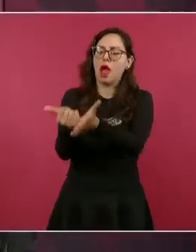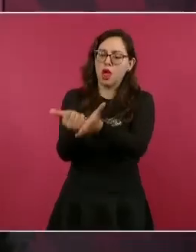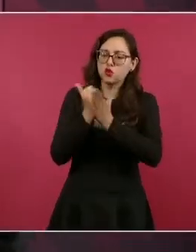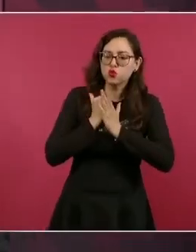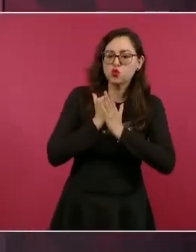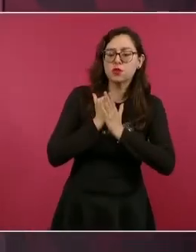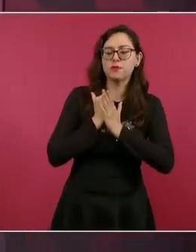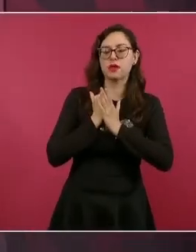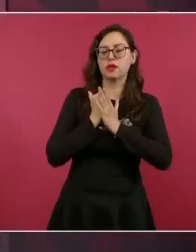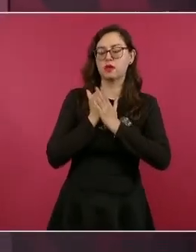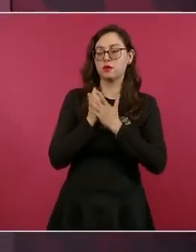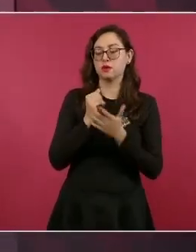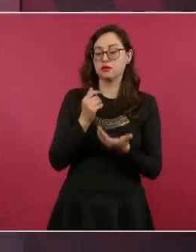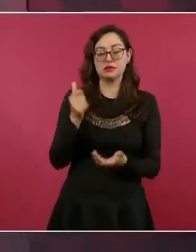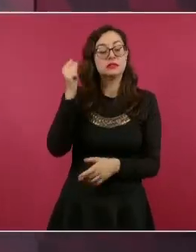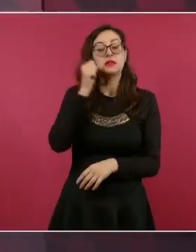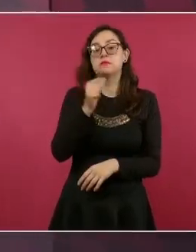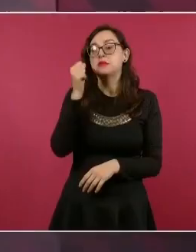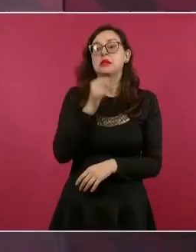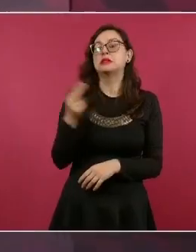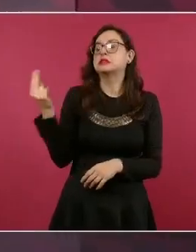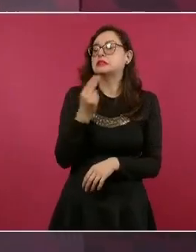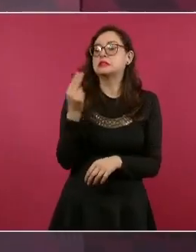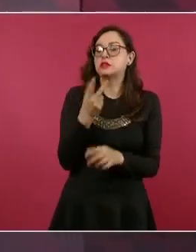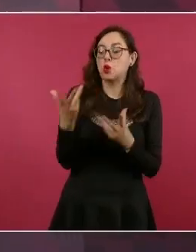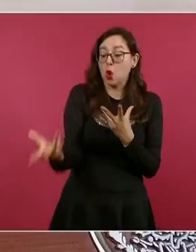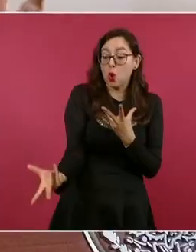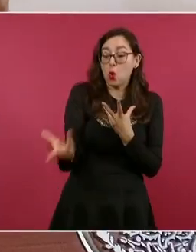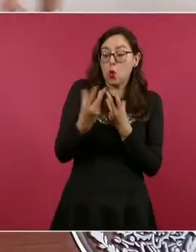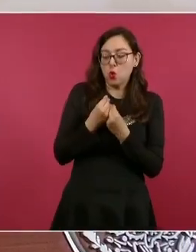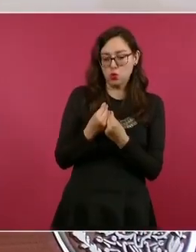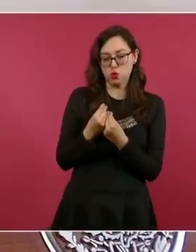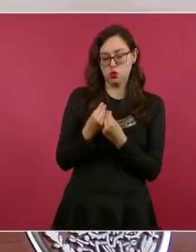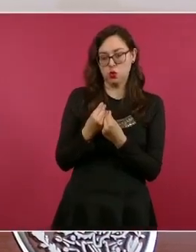que nos ayuden para que